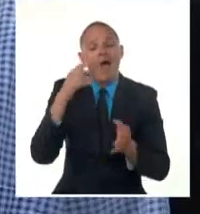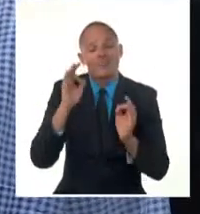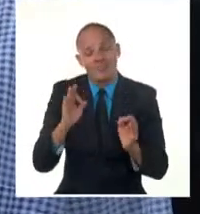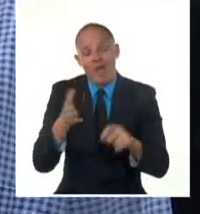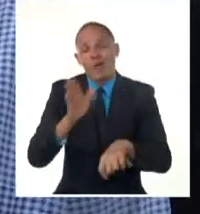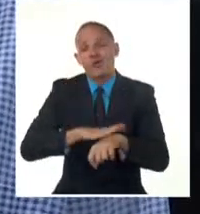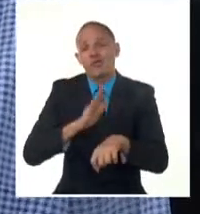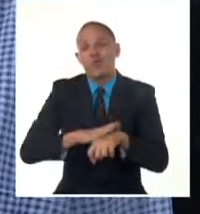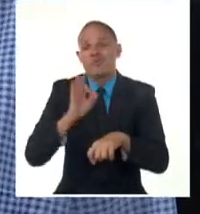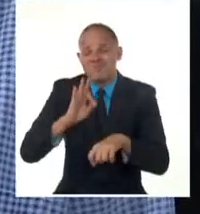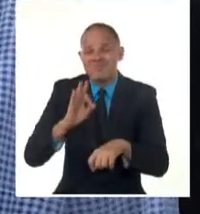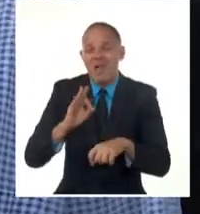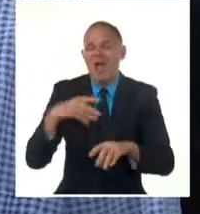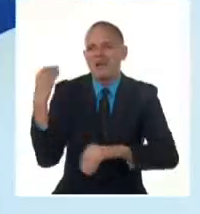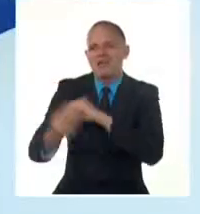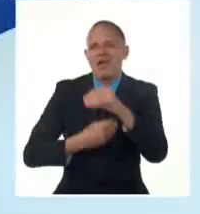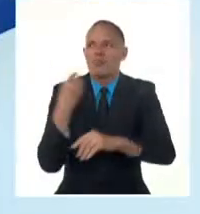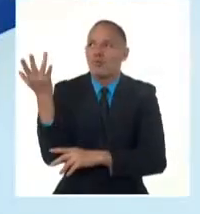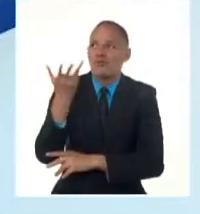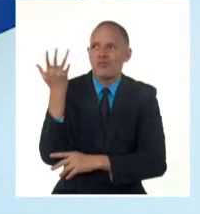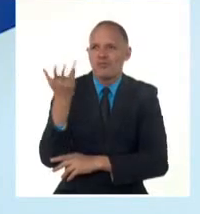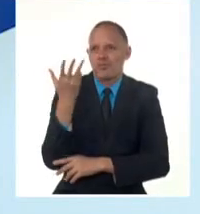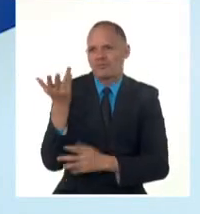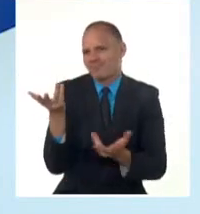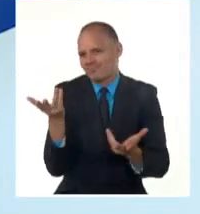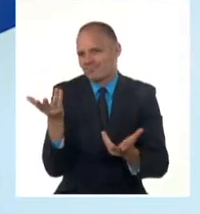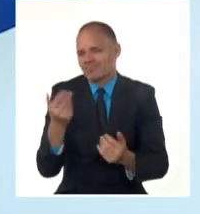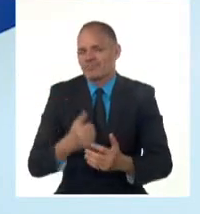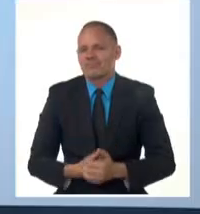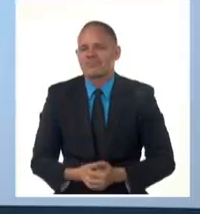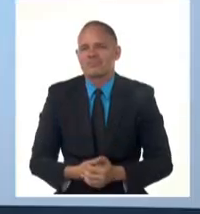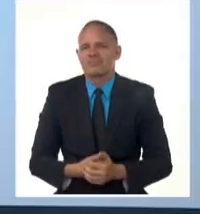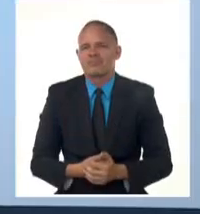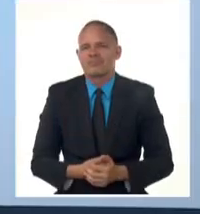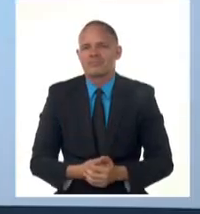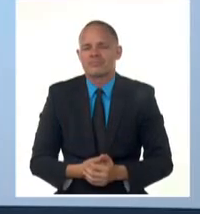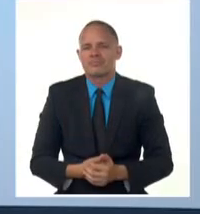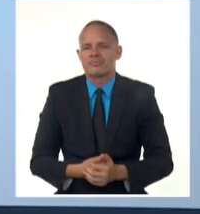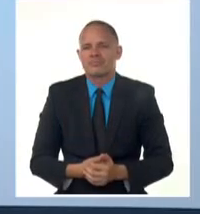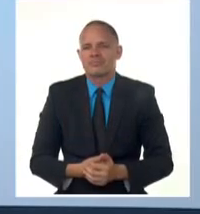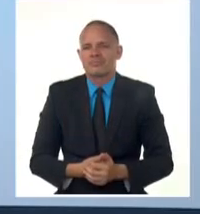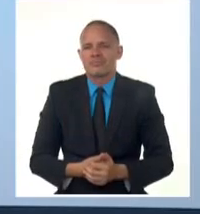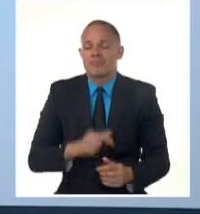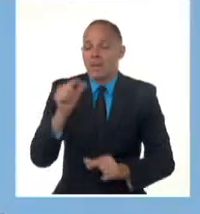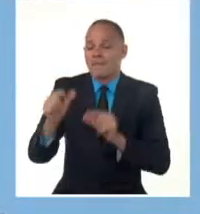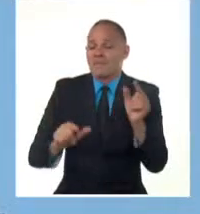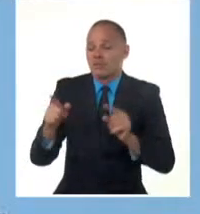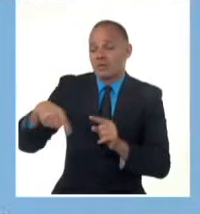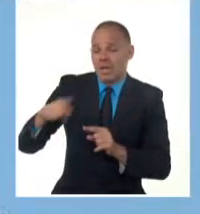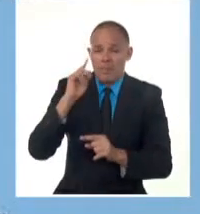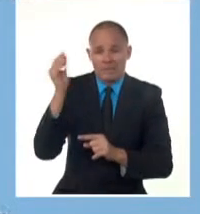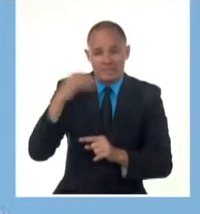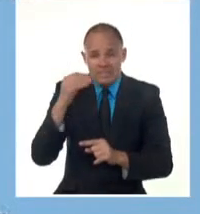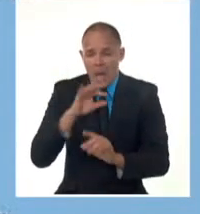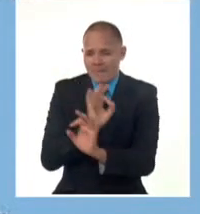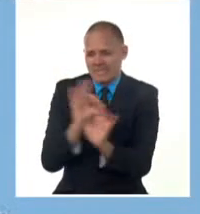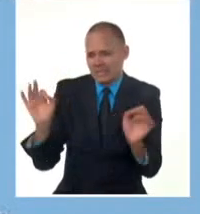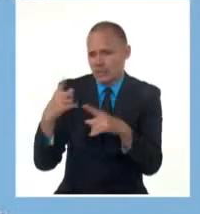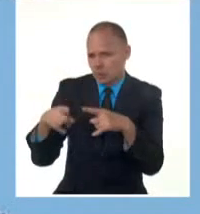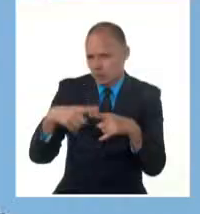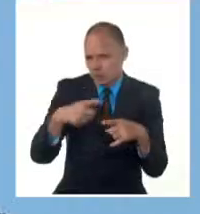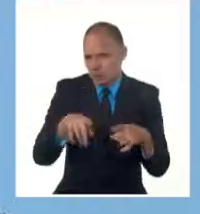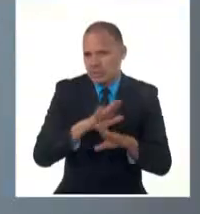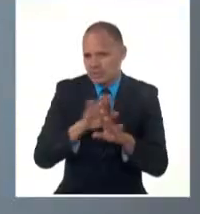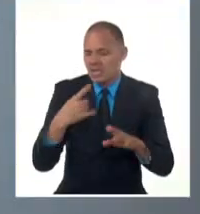del cambio climático sobre los recursos hídricos del país. Expertos y especialistas dan seguimiento en tiempo real